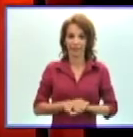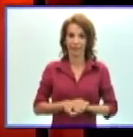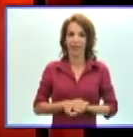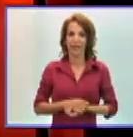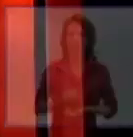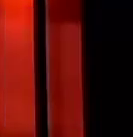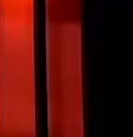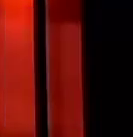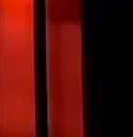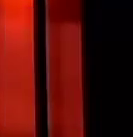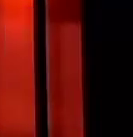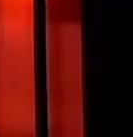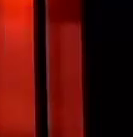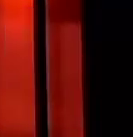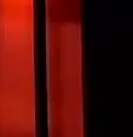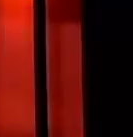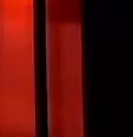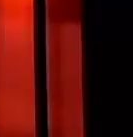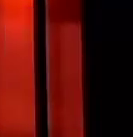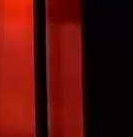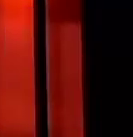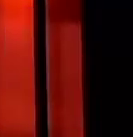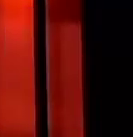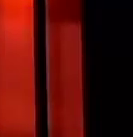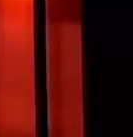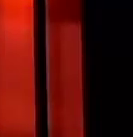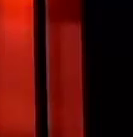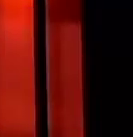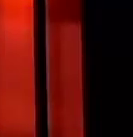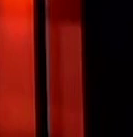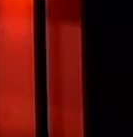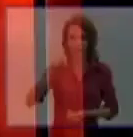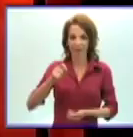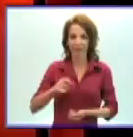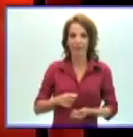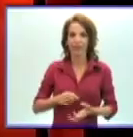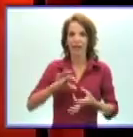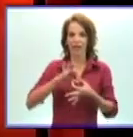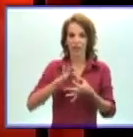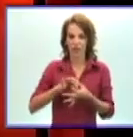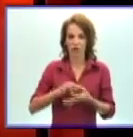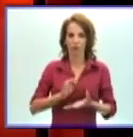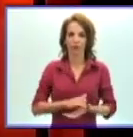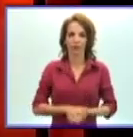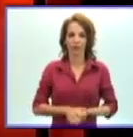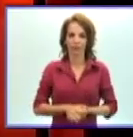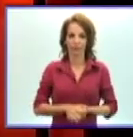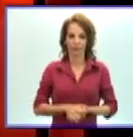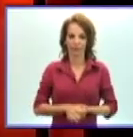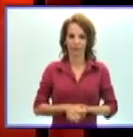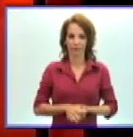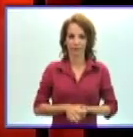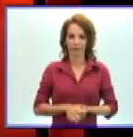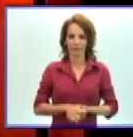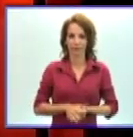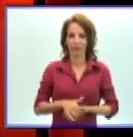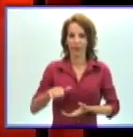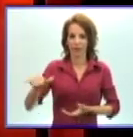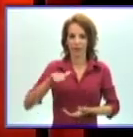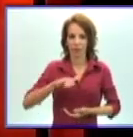la biología y la geografía. Y que también en diferentes ramas ¿de qué? De